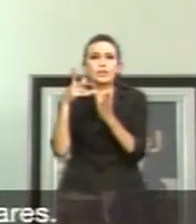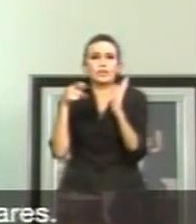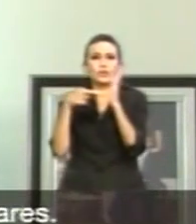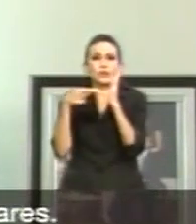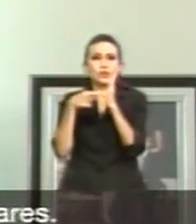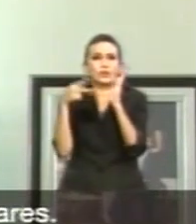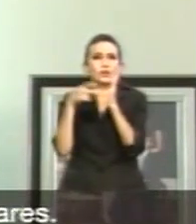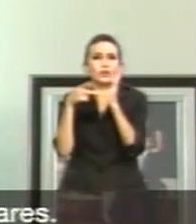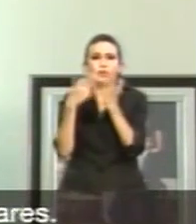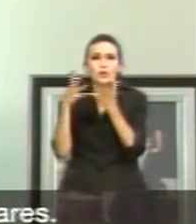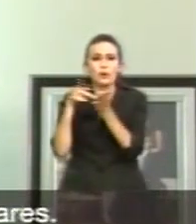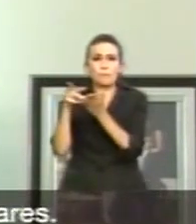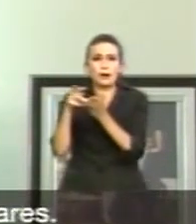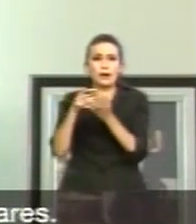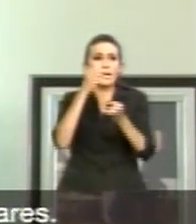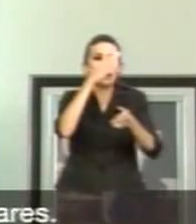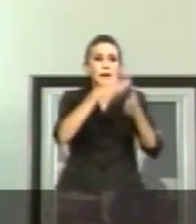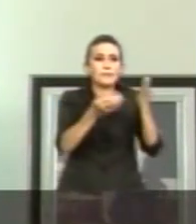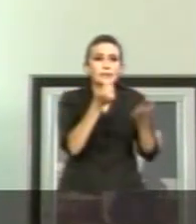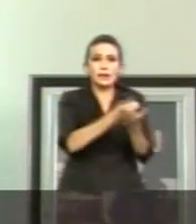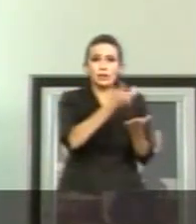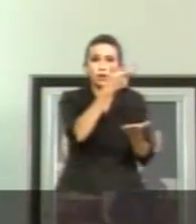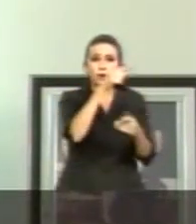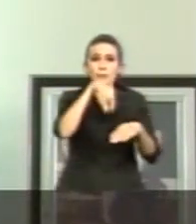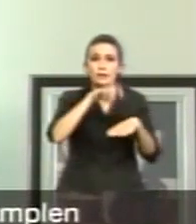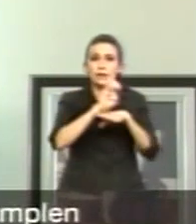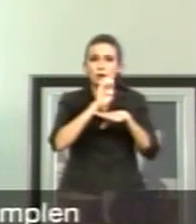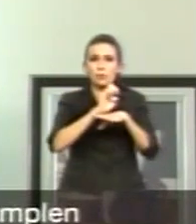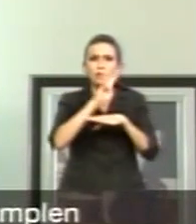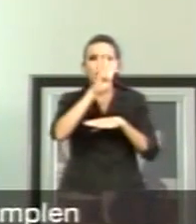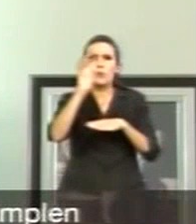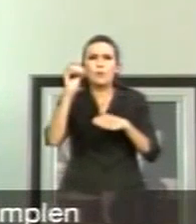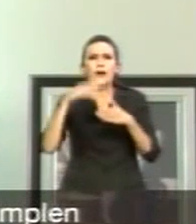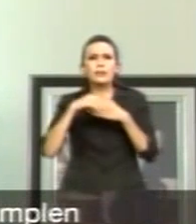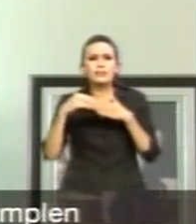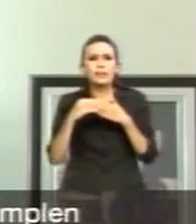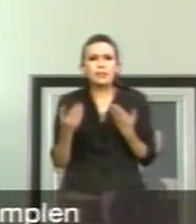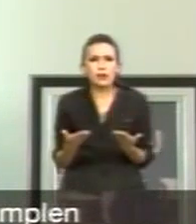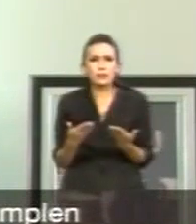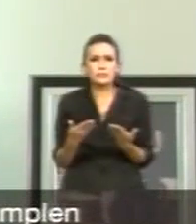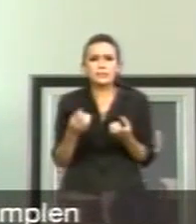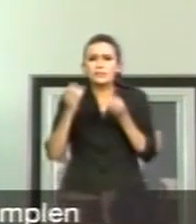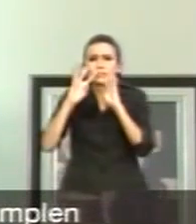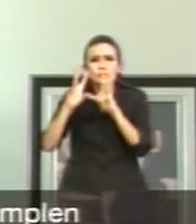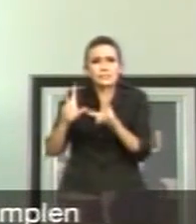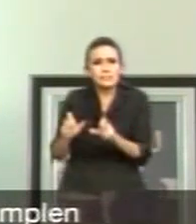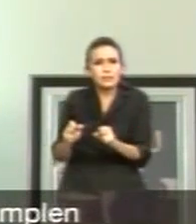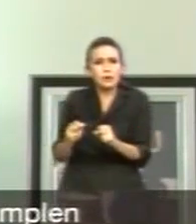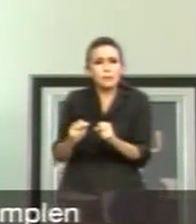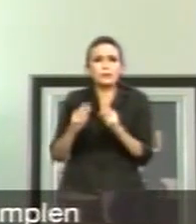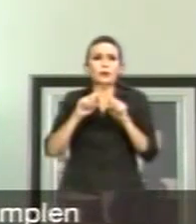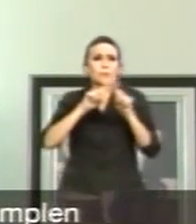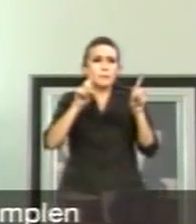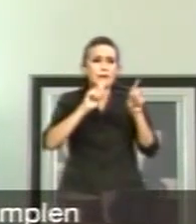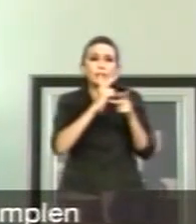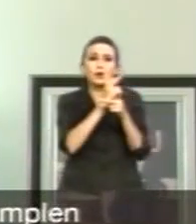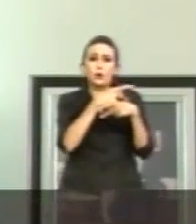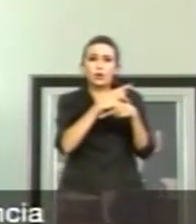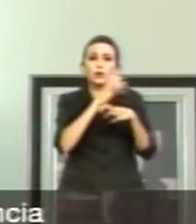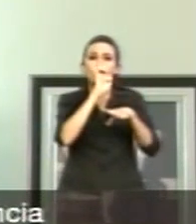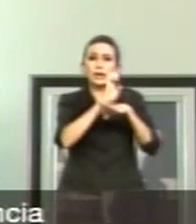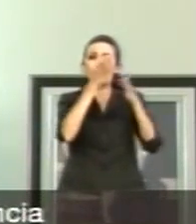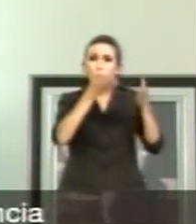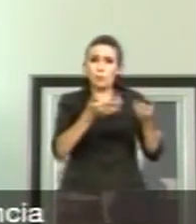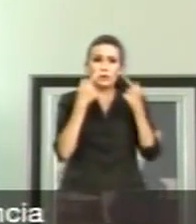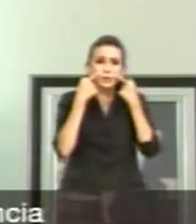final se le venden 40 dólares. Mientras nuestros productores nacionales cumplen con todas sus obligaciones tributarias,